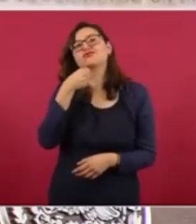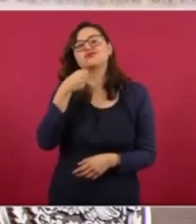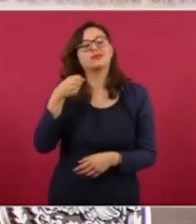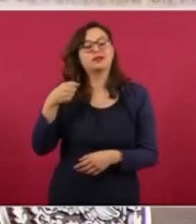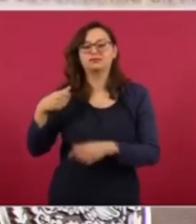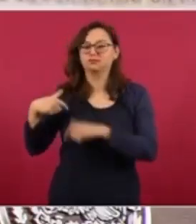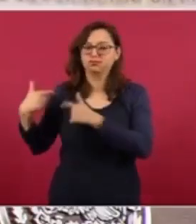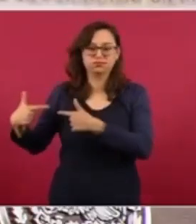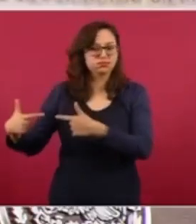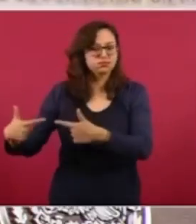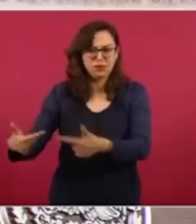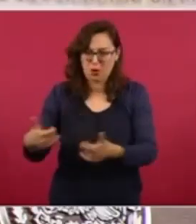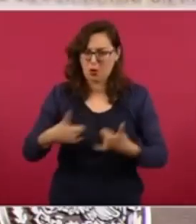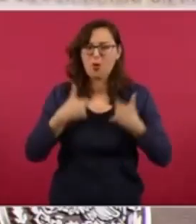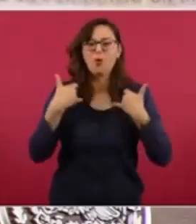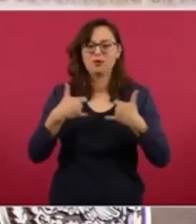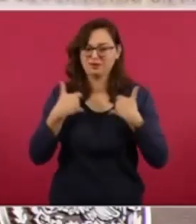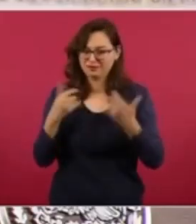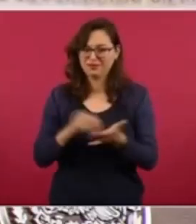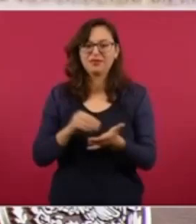hasta los jóvenes.